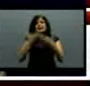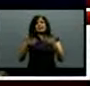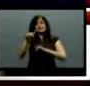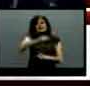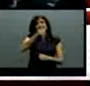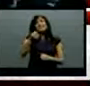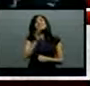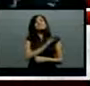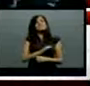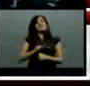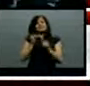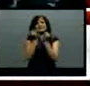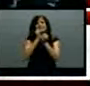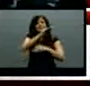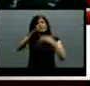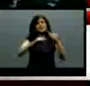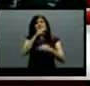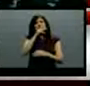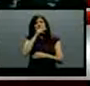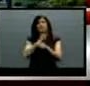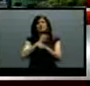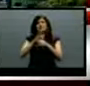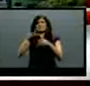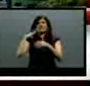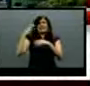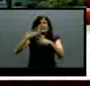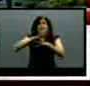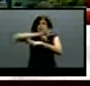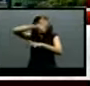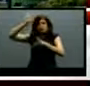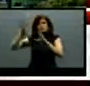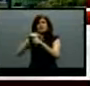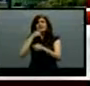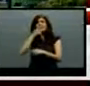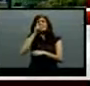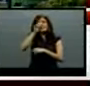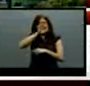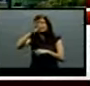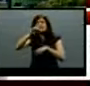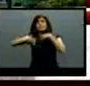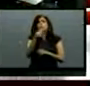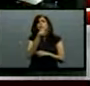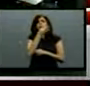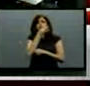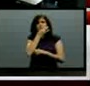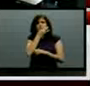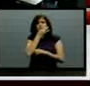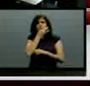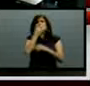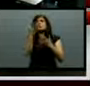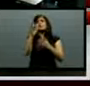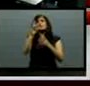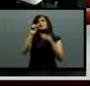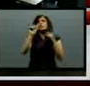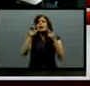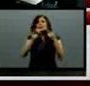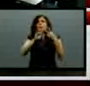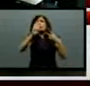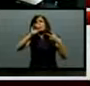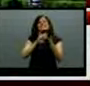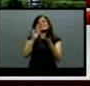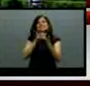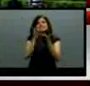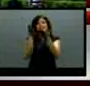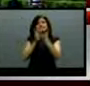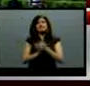¿no? Isabel Miranda de Gualas, ¿estos señalamientos serán suficientes para remontarle los